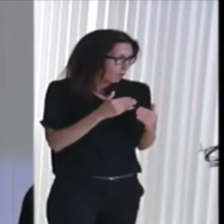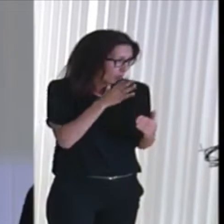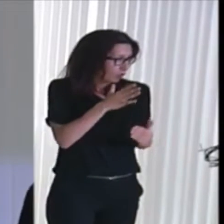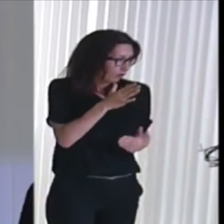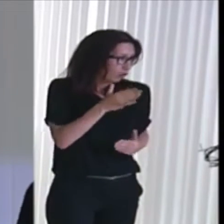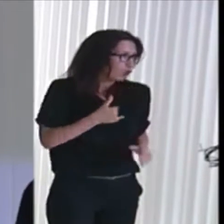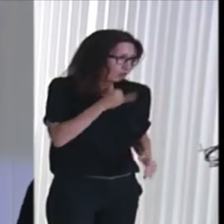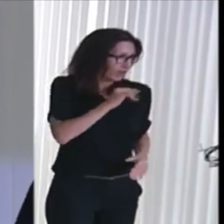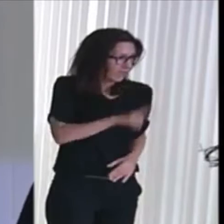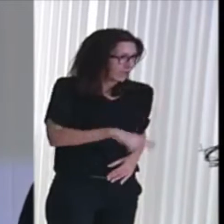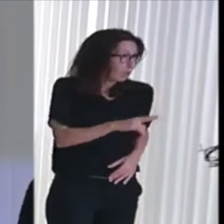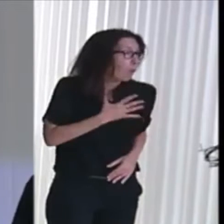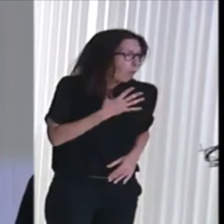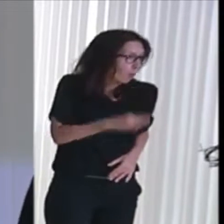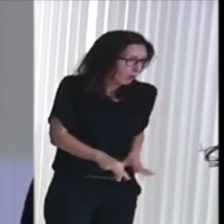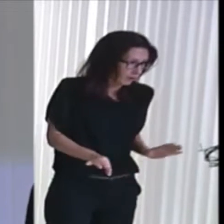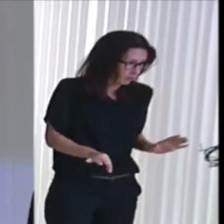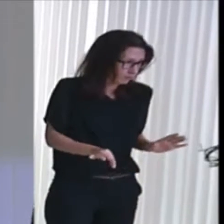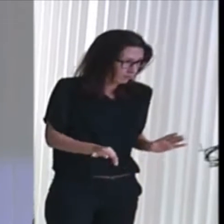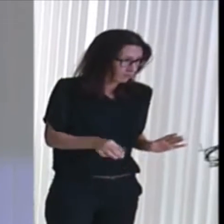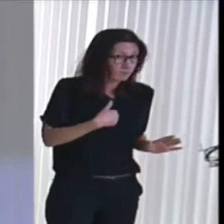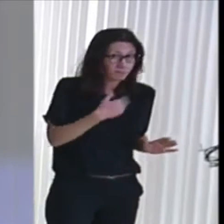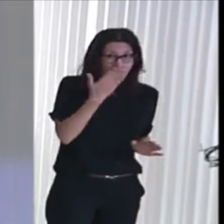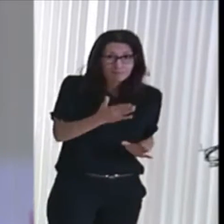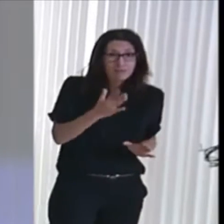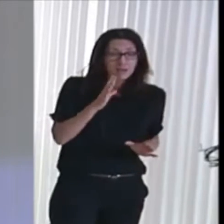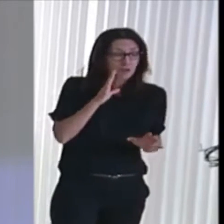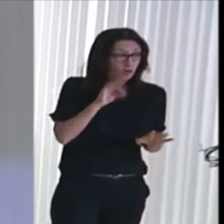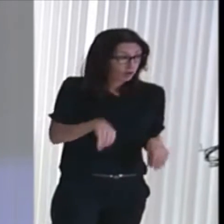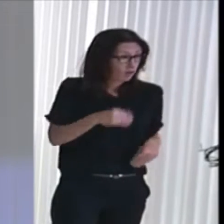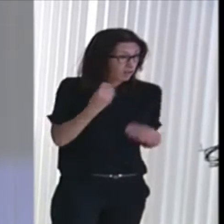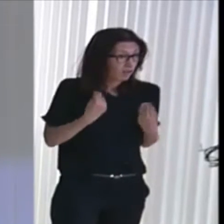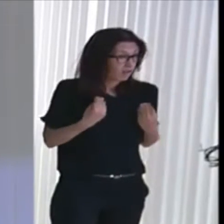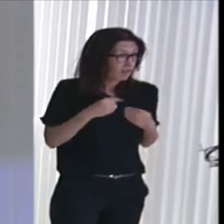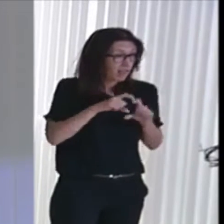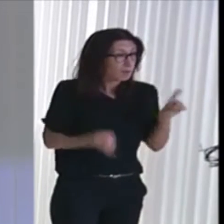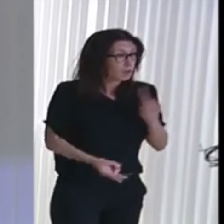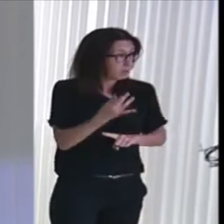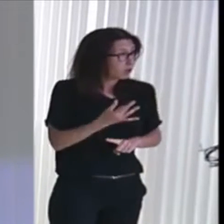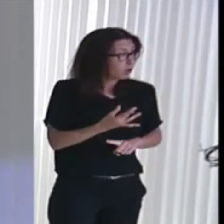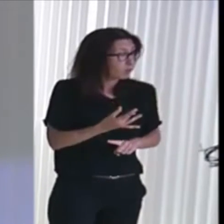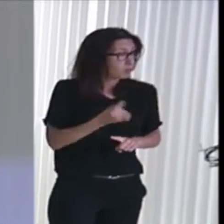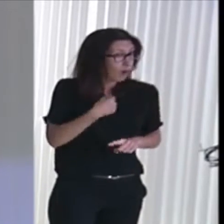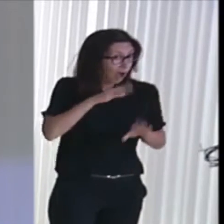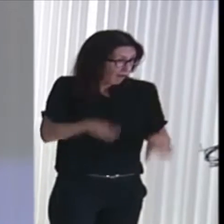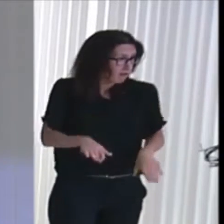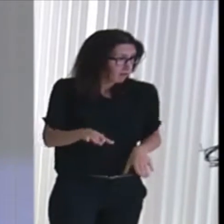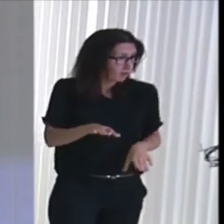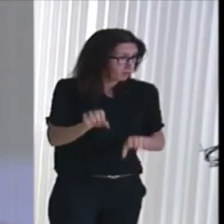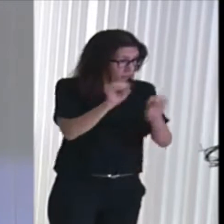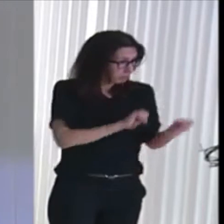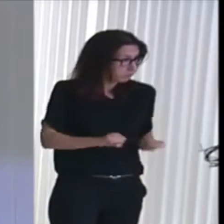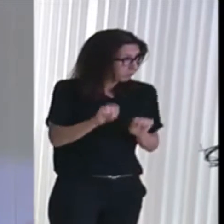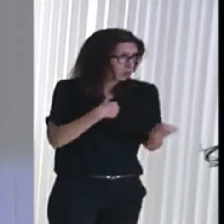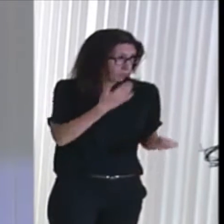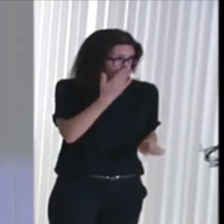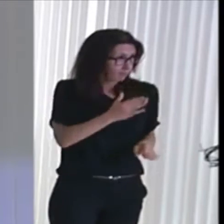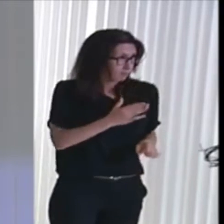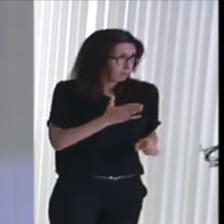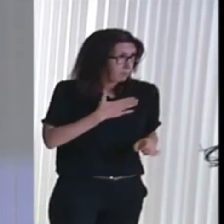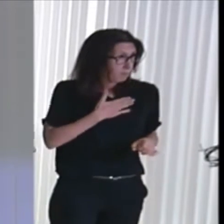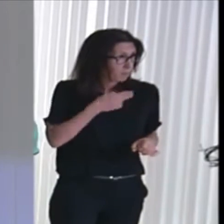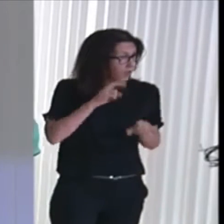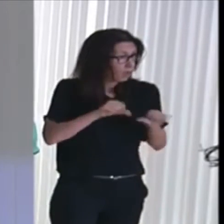aunque... yo que de verdad que defiendo esta vida del emprendimiento y que no la cambiaría mi